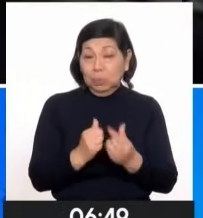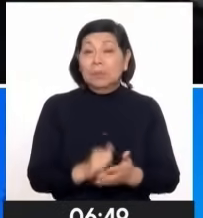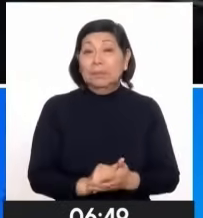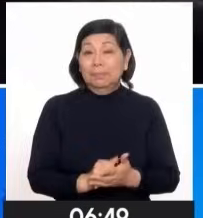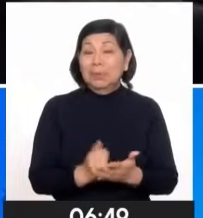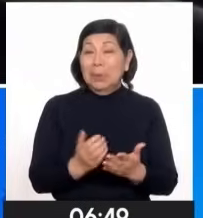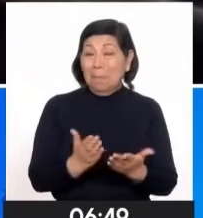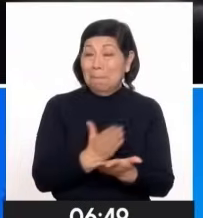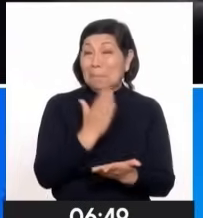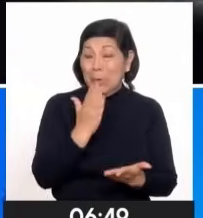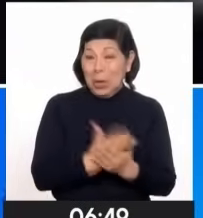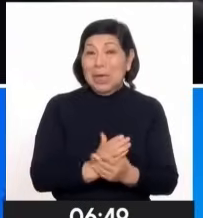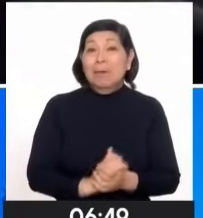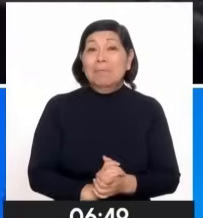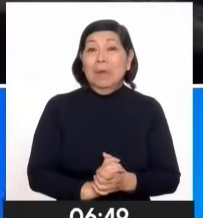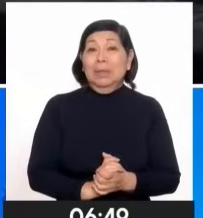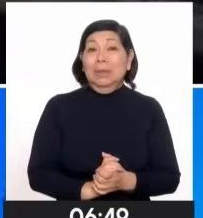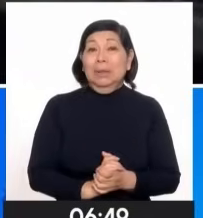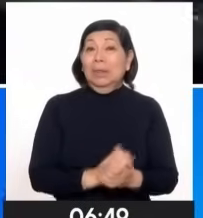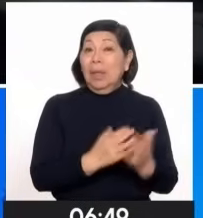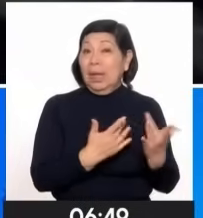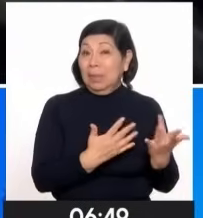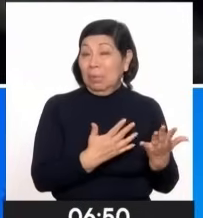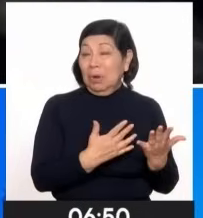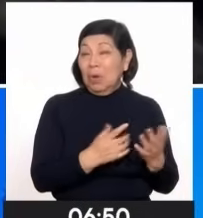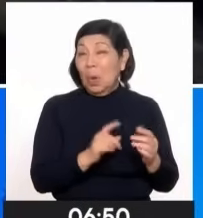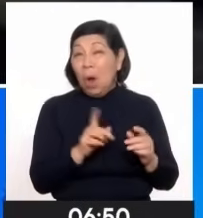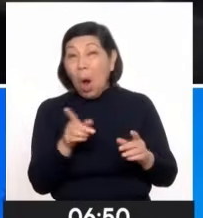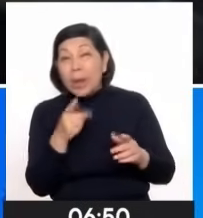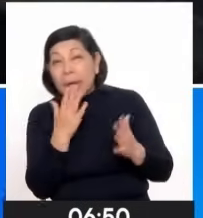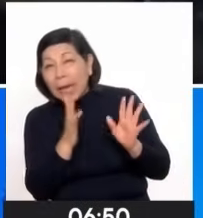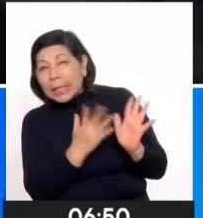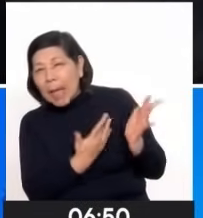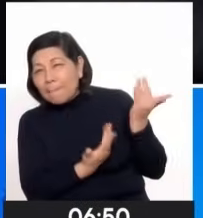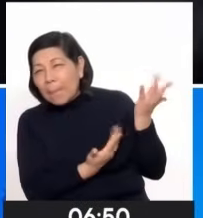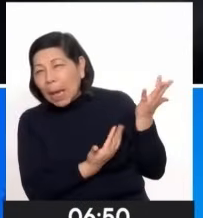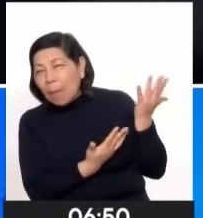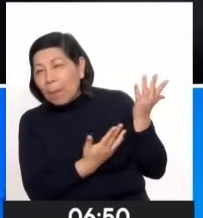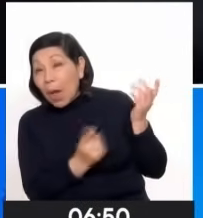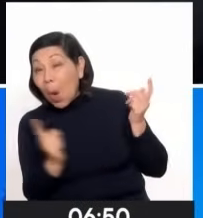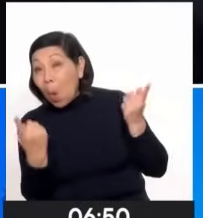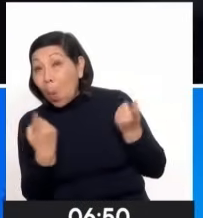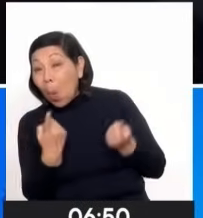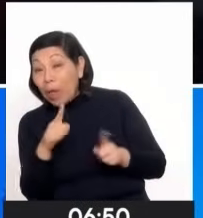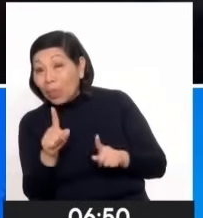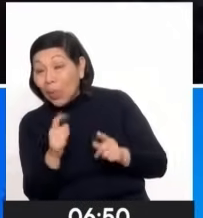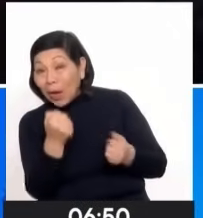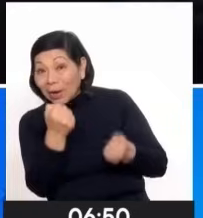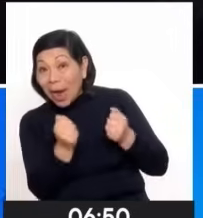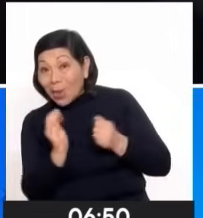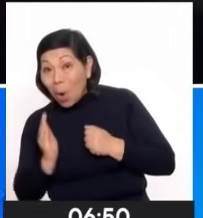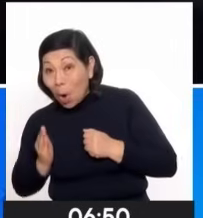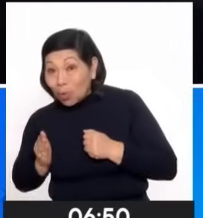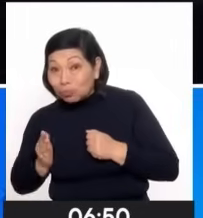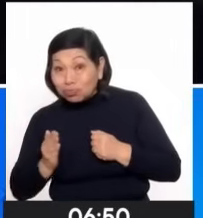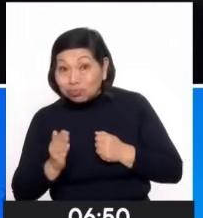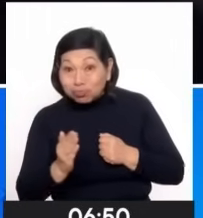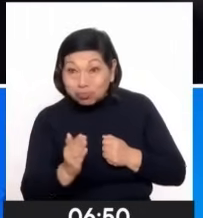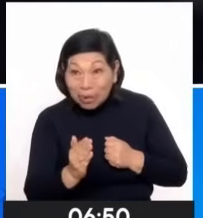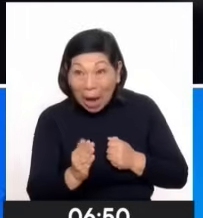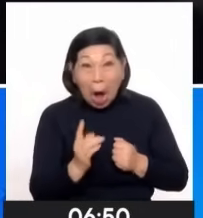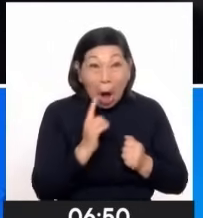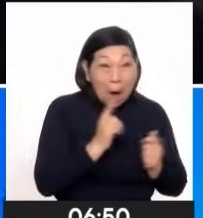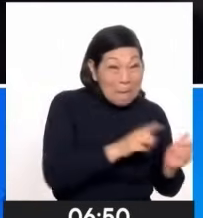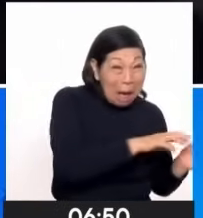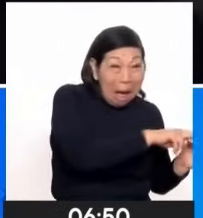produjo el ataque estuvieron esperando previamente Incluso como usted bien indicó colocaron piedras y troncos y no esperaron siquiera que